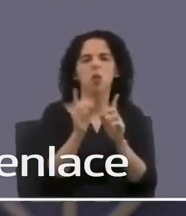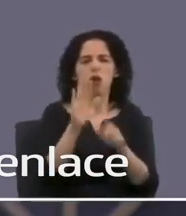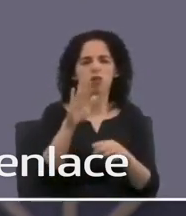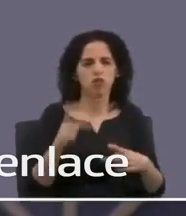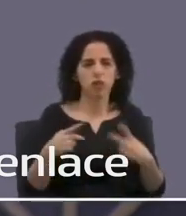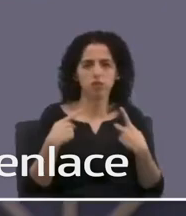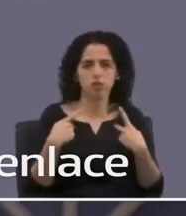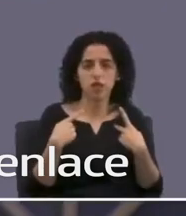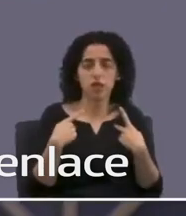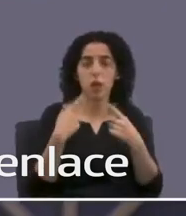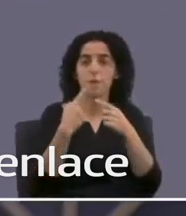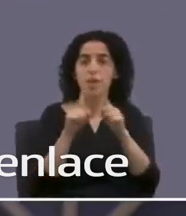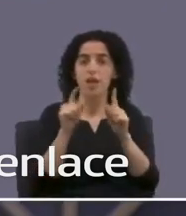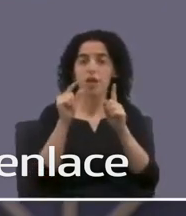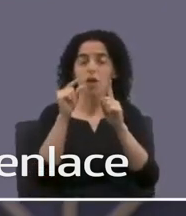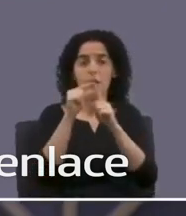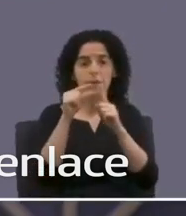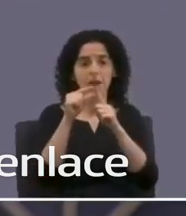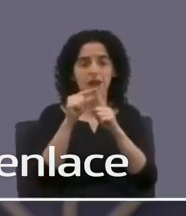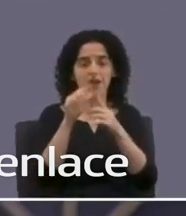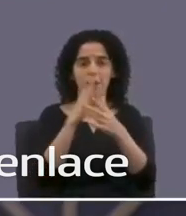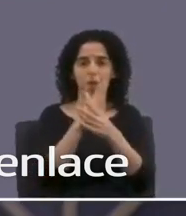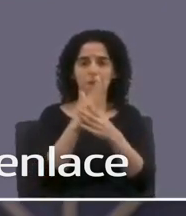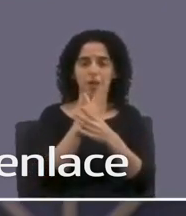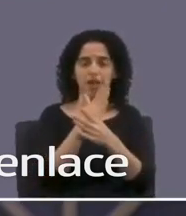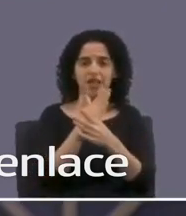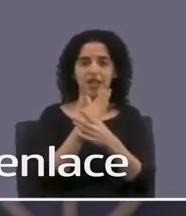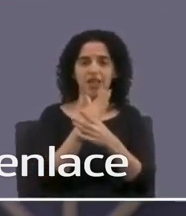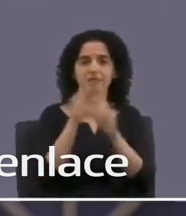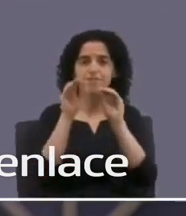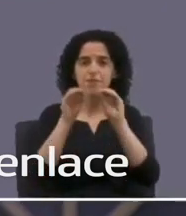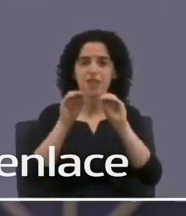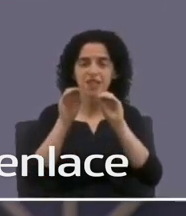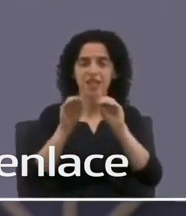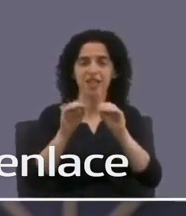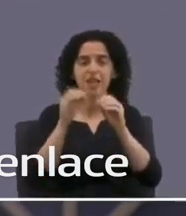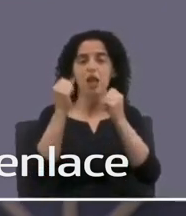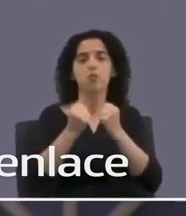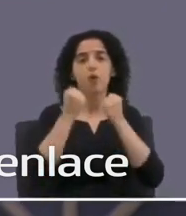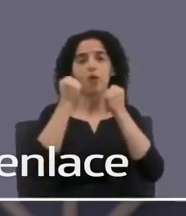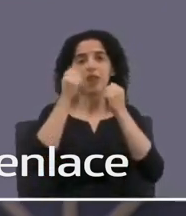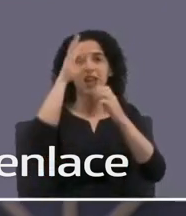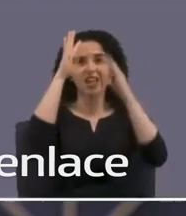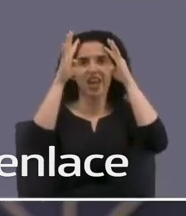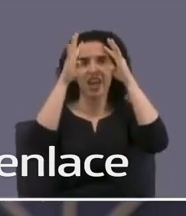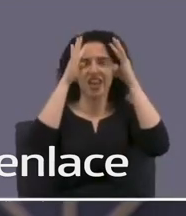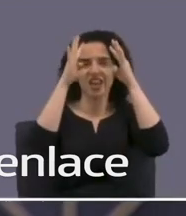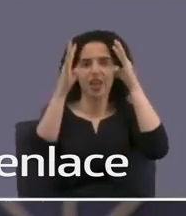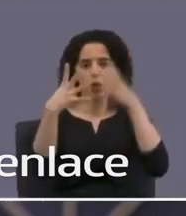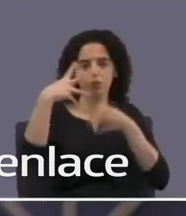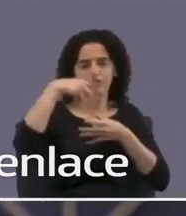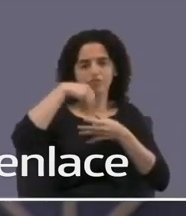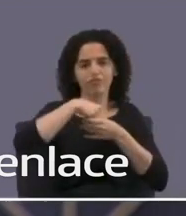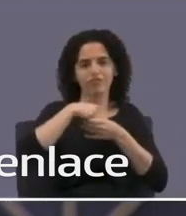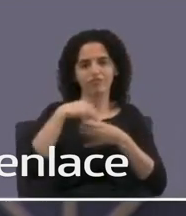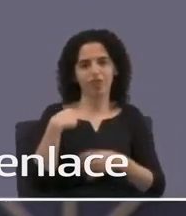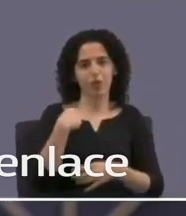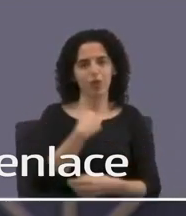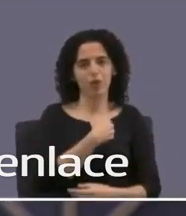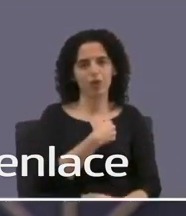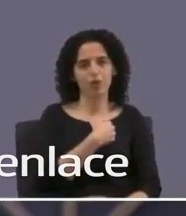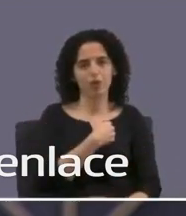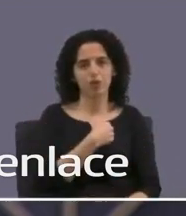estar viviendo, pero esta palabra que he compartido nos enseña que el poder creativo está en